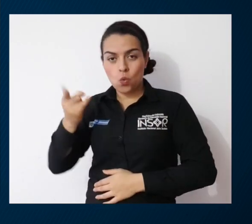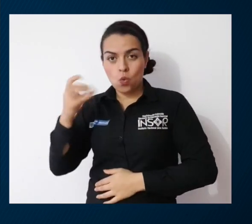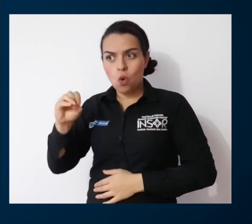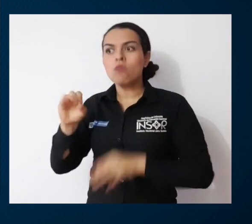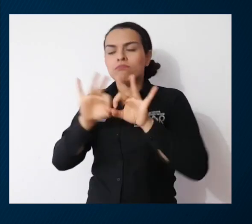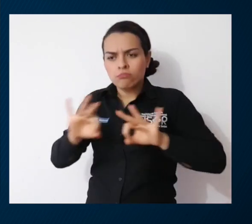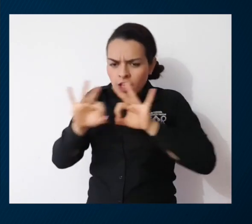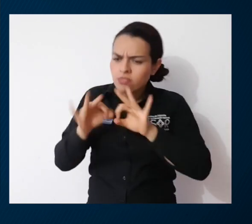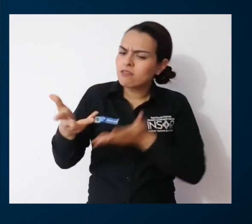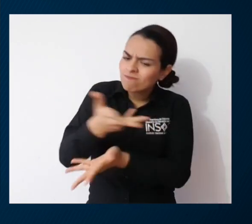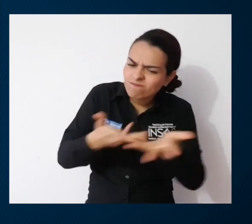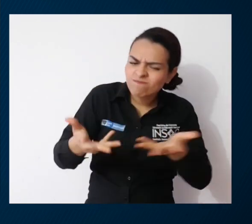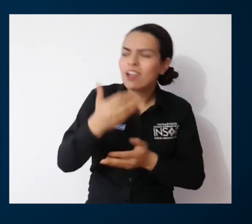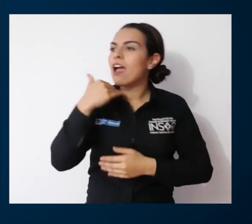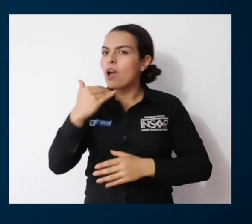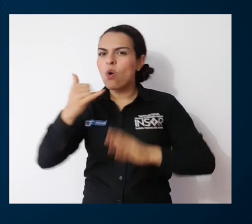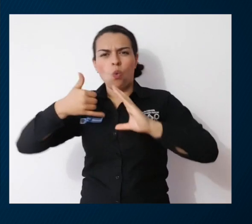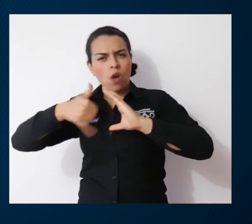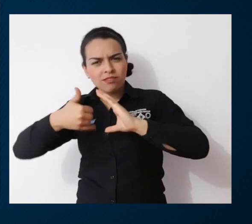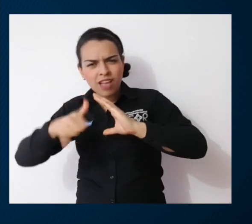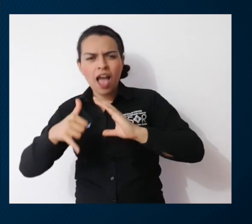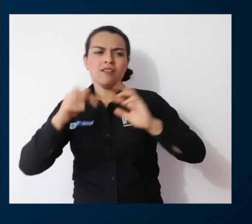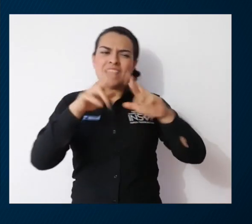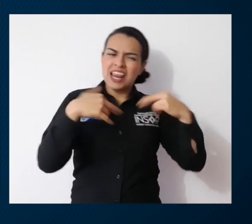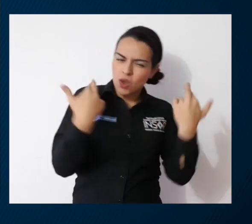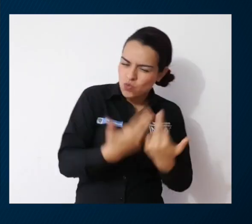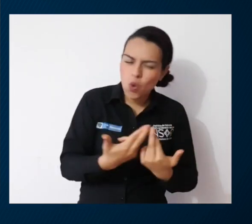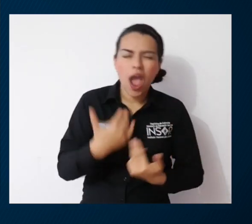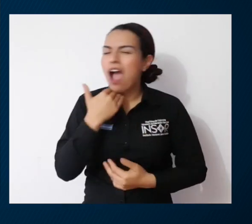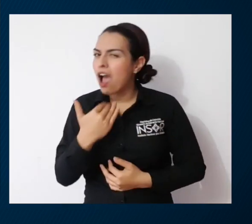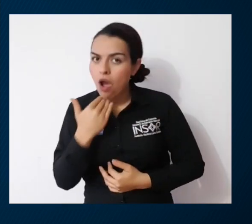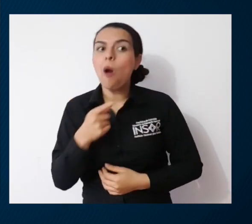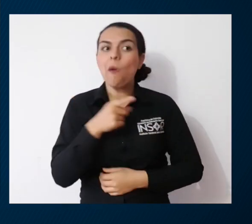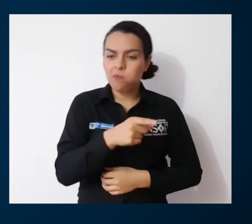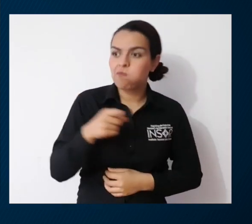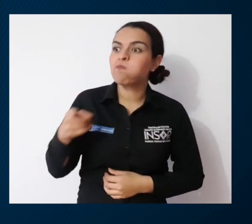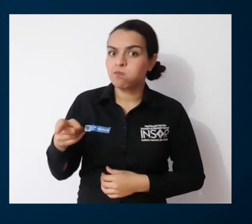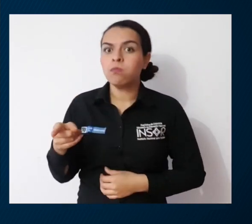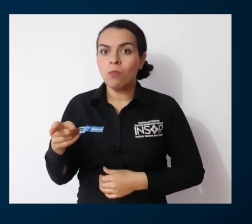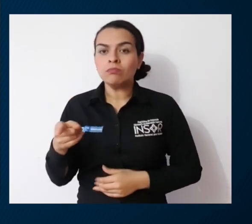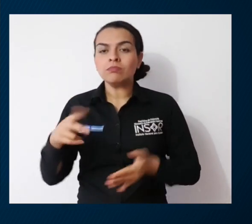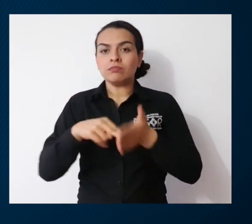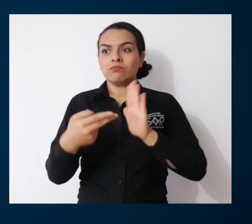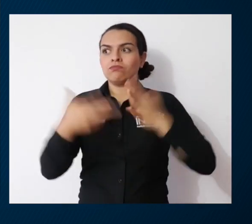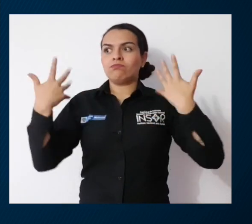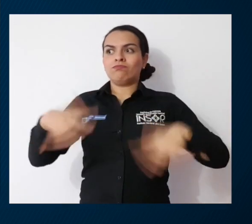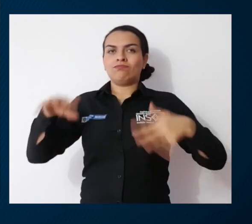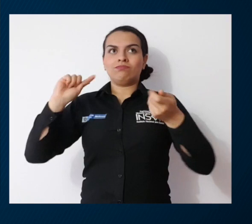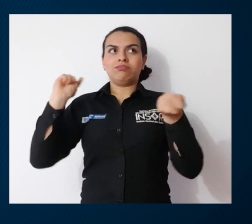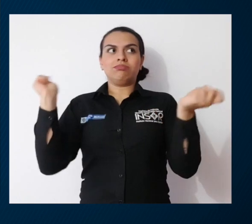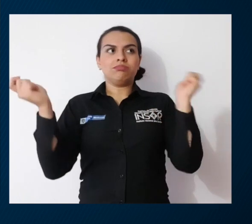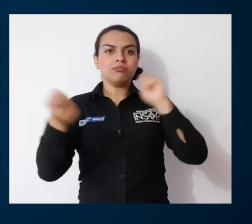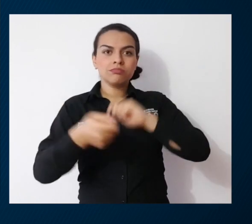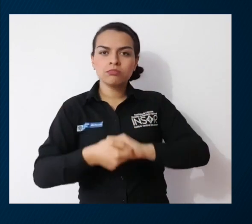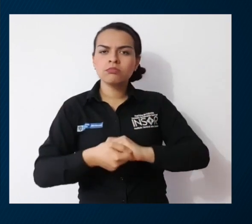sea virtualmente, a través de mensajes de WhatsApp, reuniones rápidas, ha generado una transformación. Ahora, ¿el reto